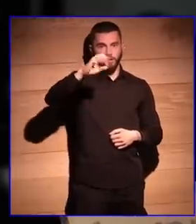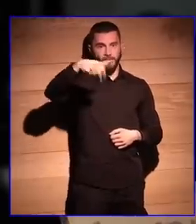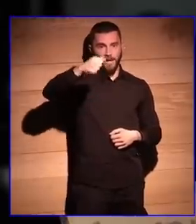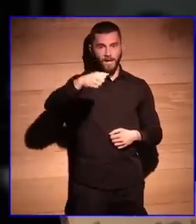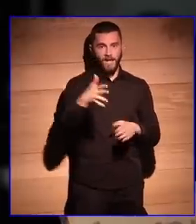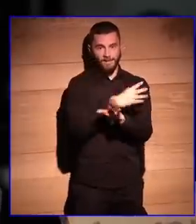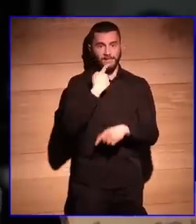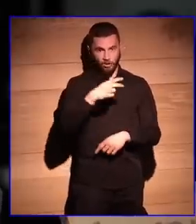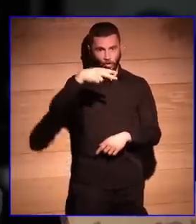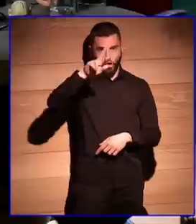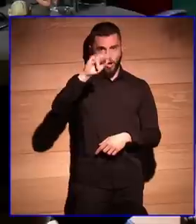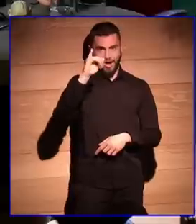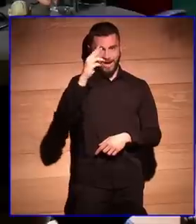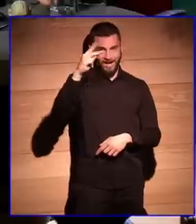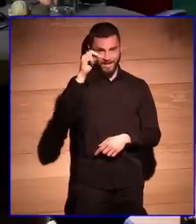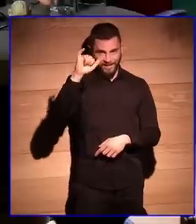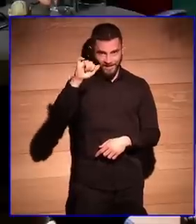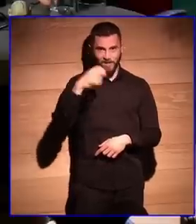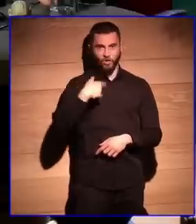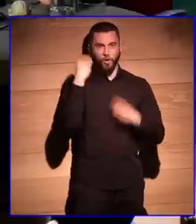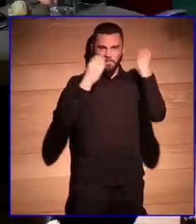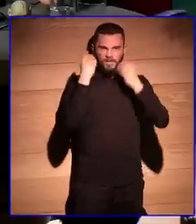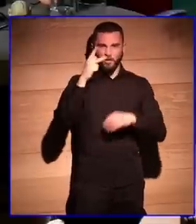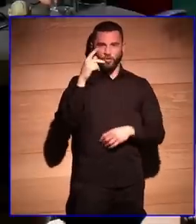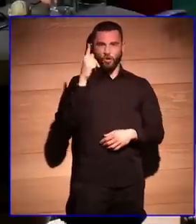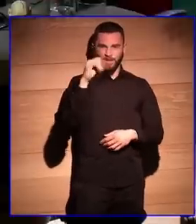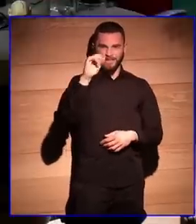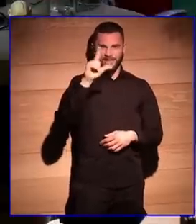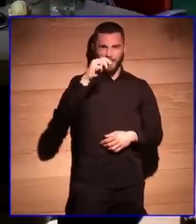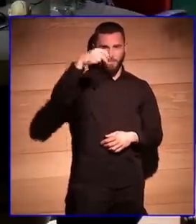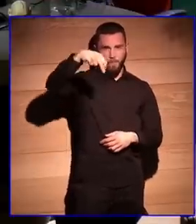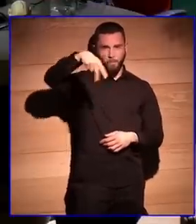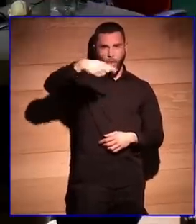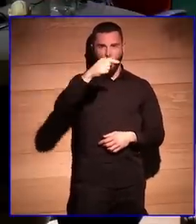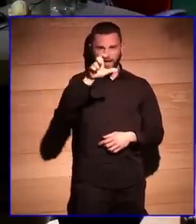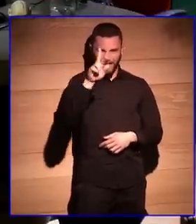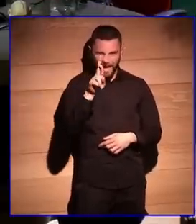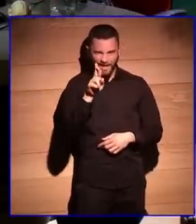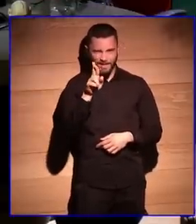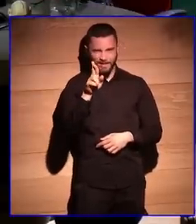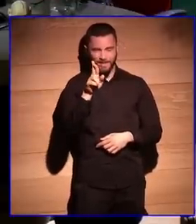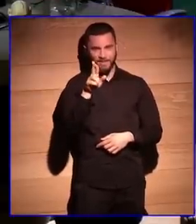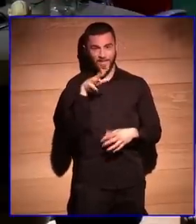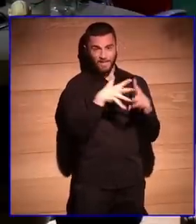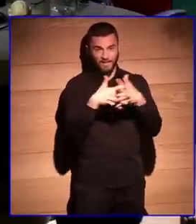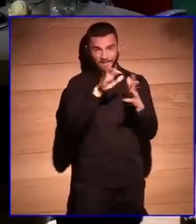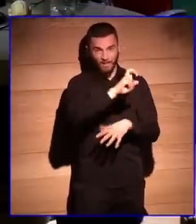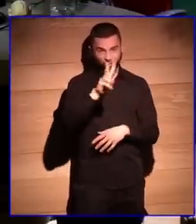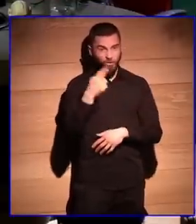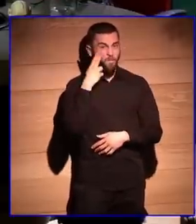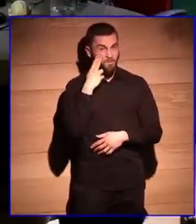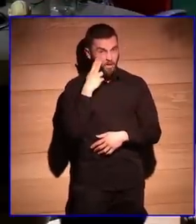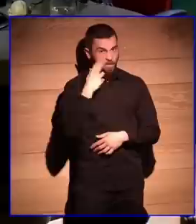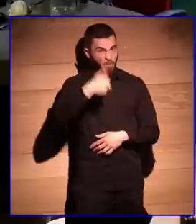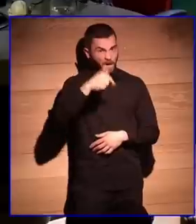Tony Montana. Yo estaba pensando en el nombre de Killmonger, que lo siento mucho, pero... Sí, te lleva. En Estados Unidos dará más miedo que